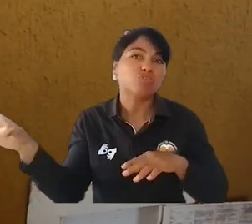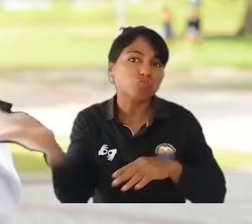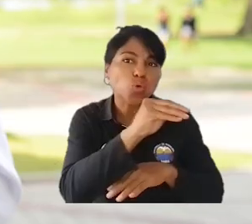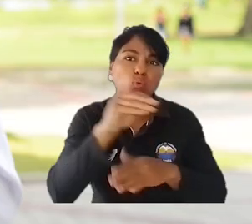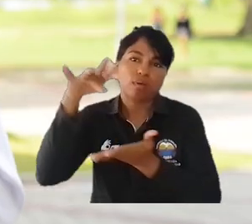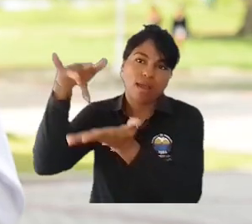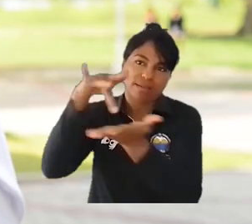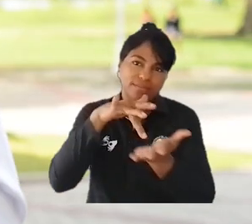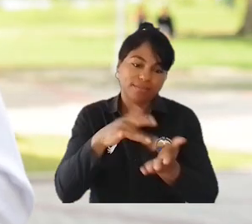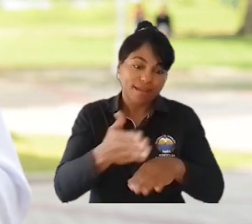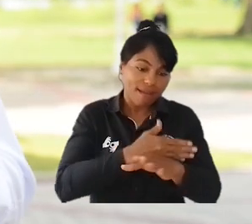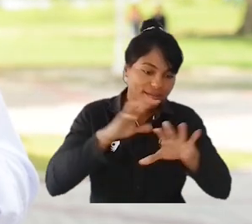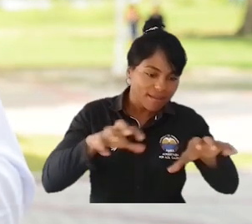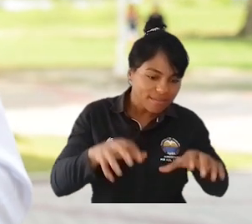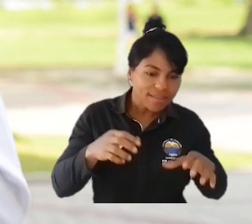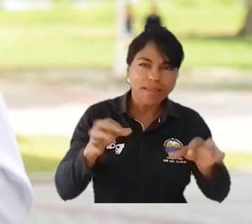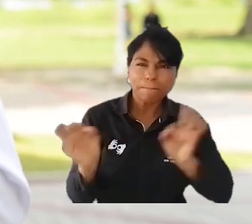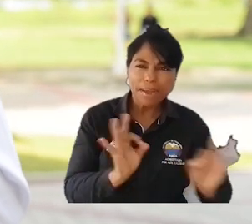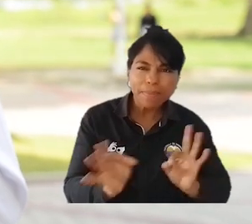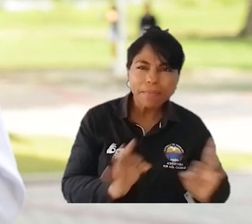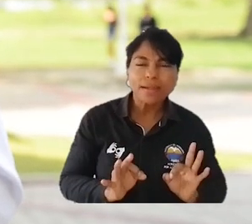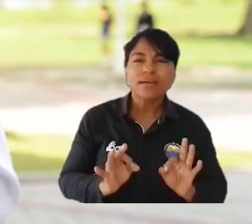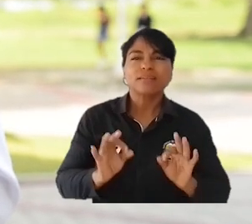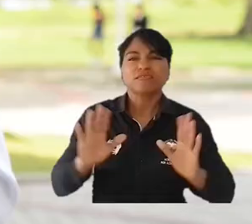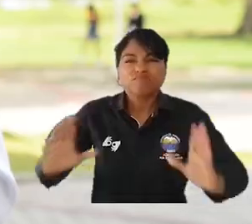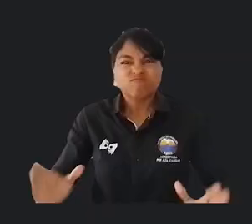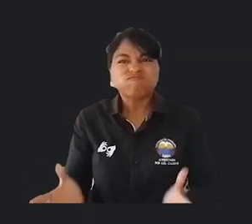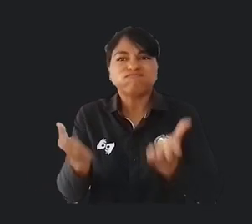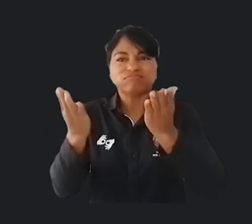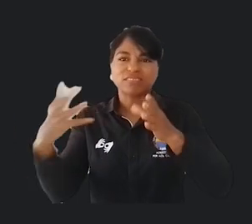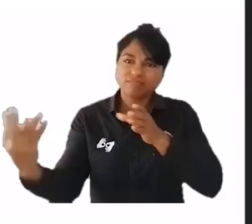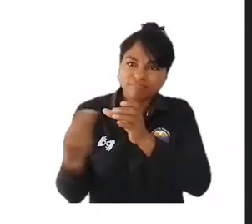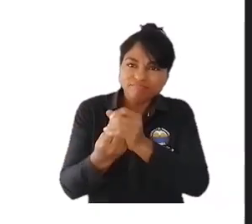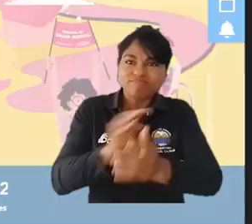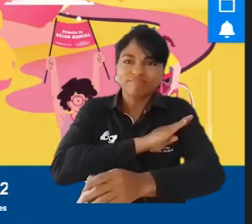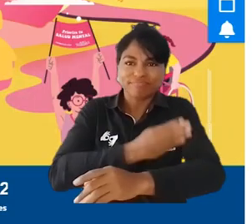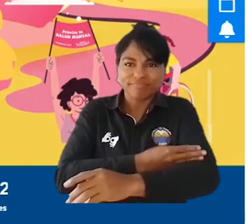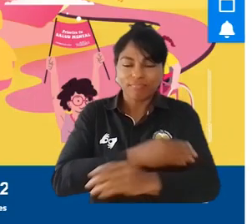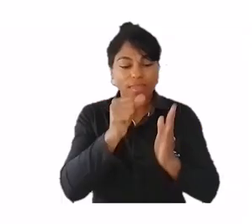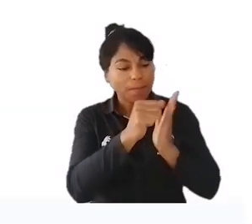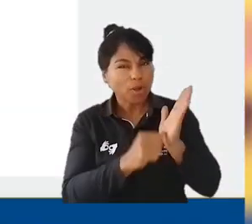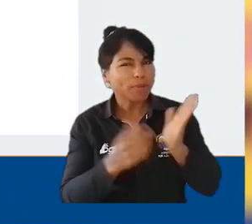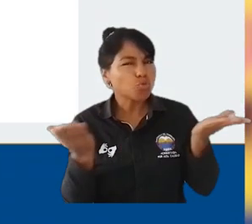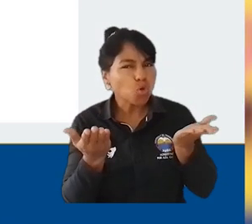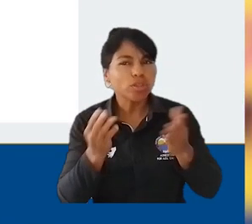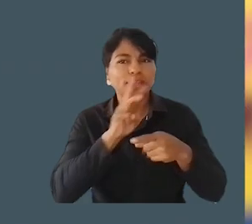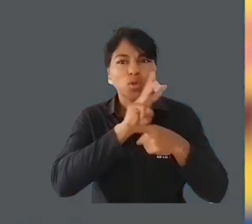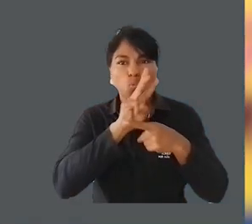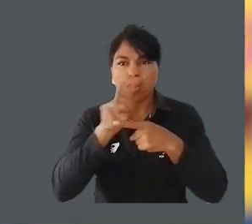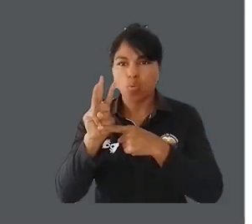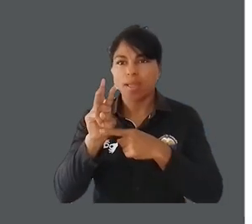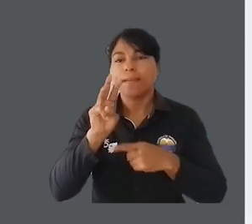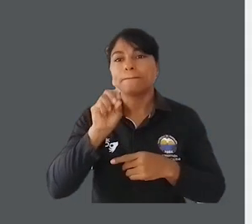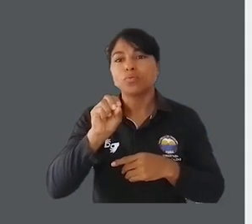actividades que nosotros hemos programado en el marco del fortalecimiento de la inclusión. La programación, que puede ser consultada a través de la página